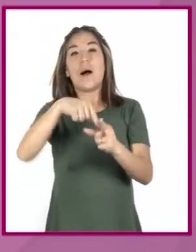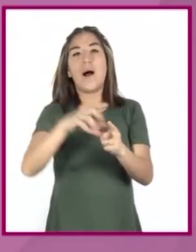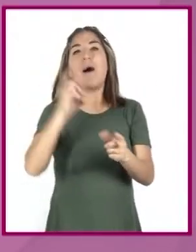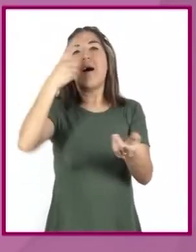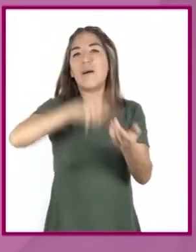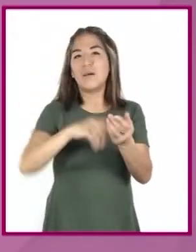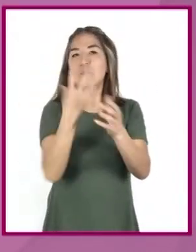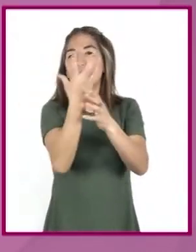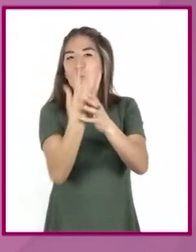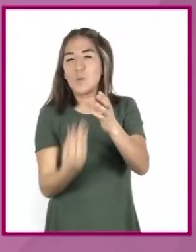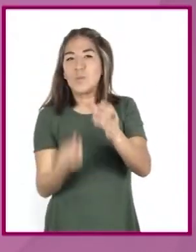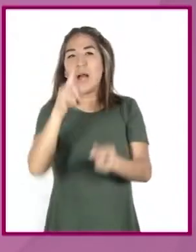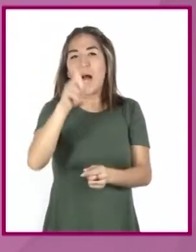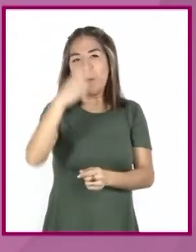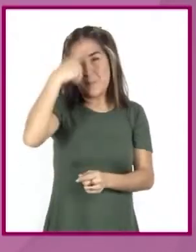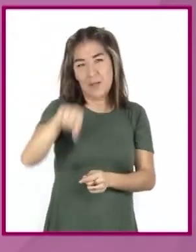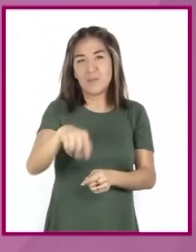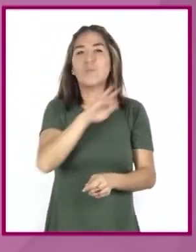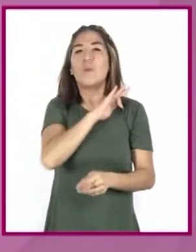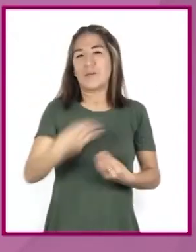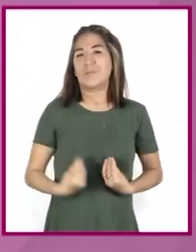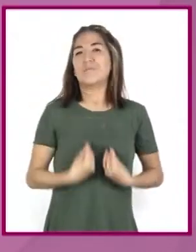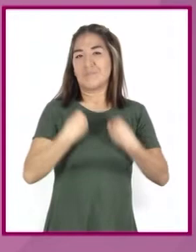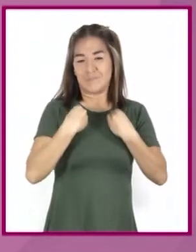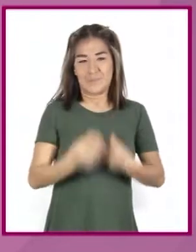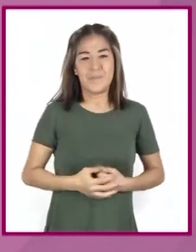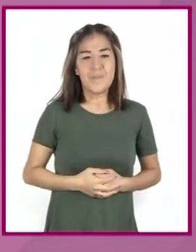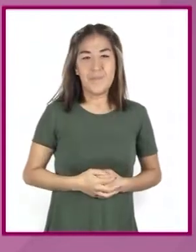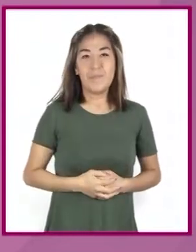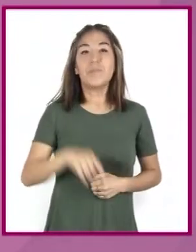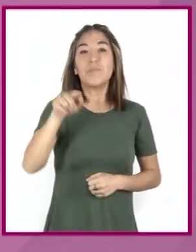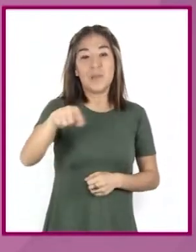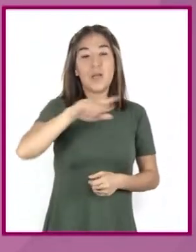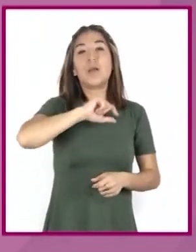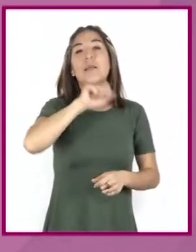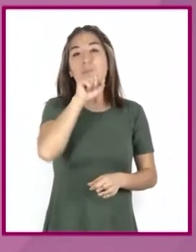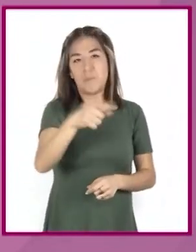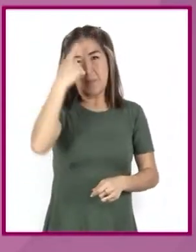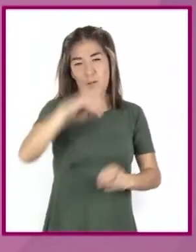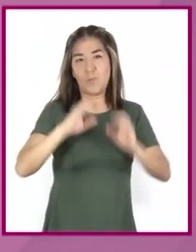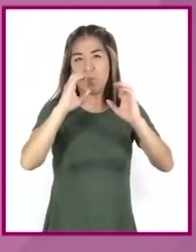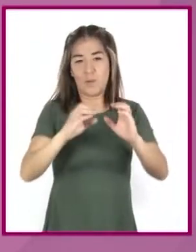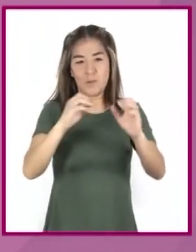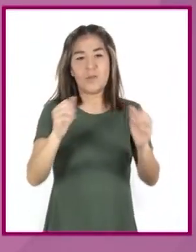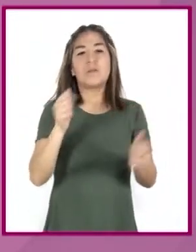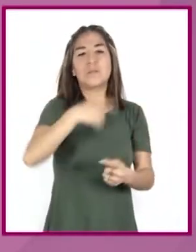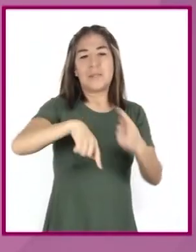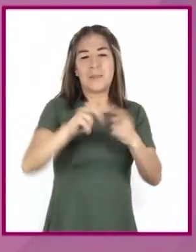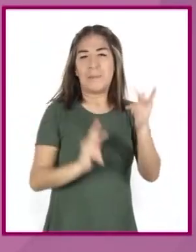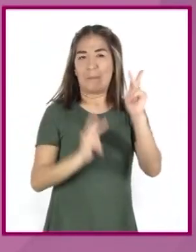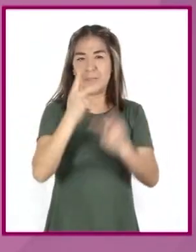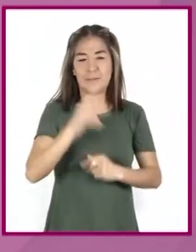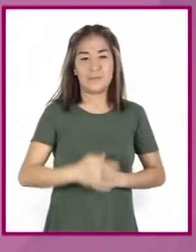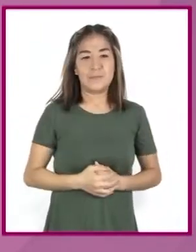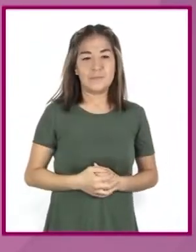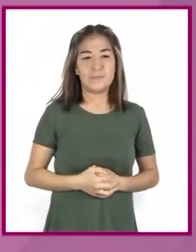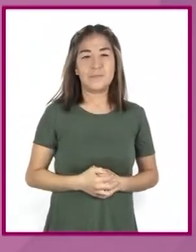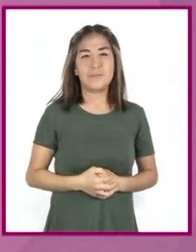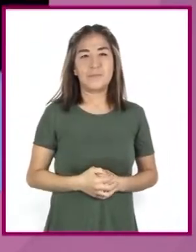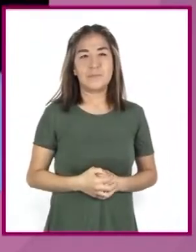los minerales que la planta necesita para vivir. Dato que debemos saber para cuidar nuestras células verdes.